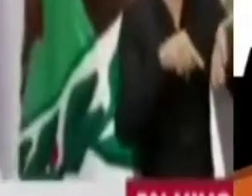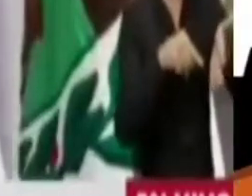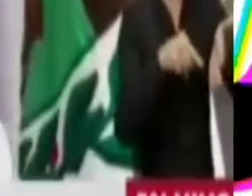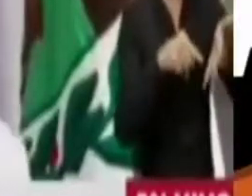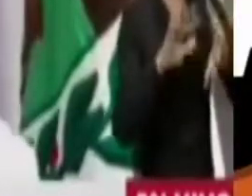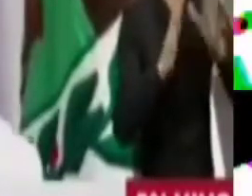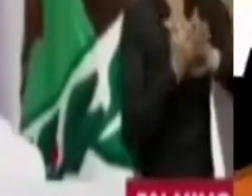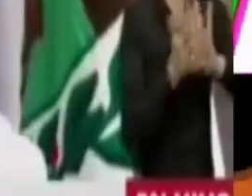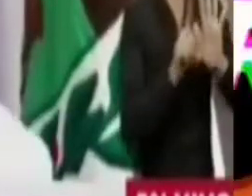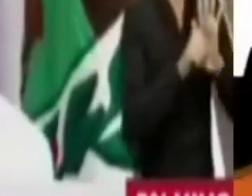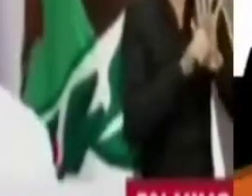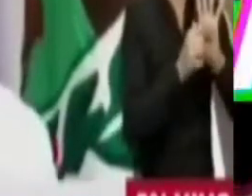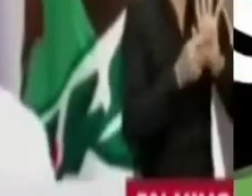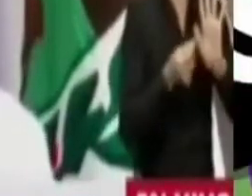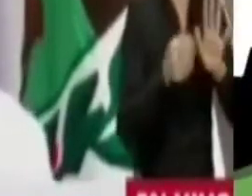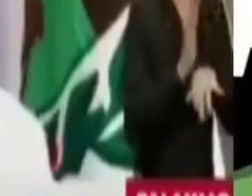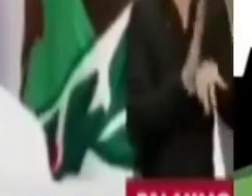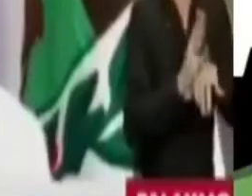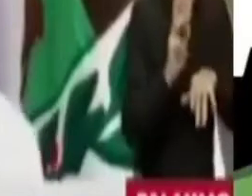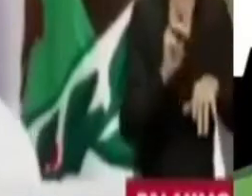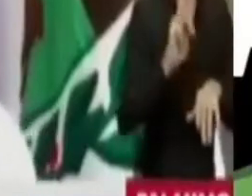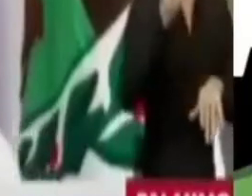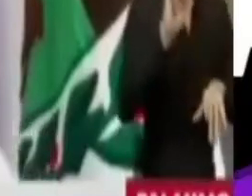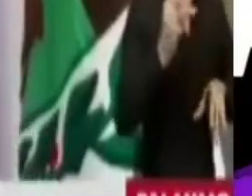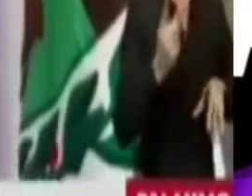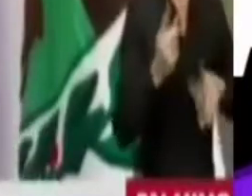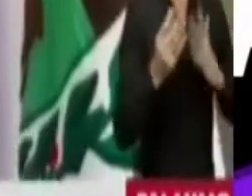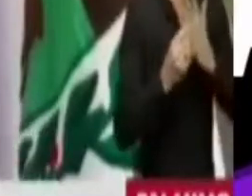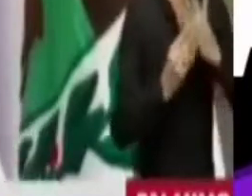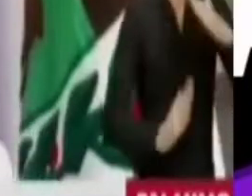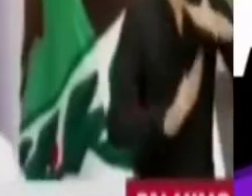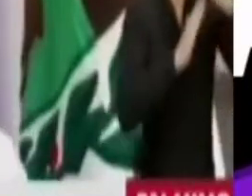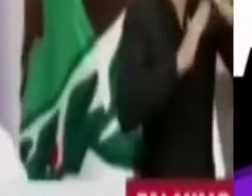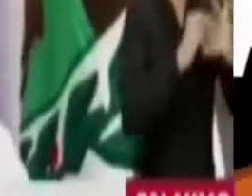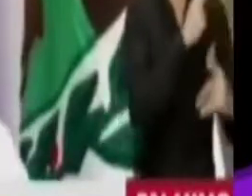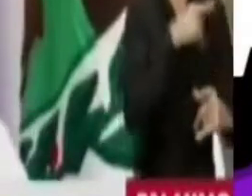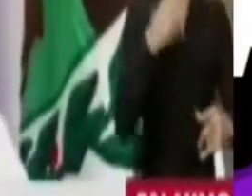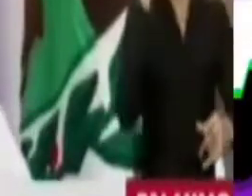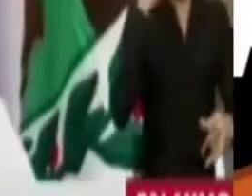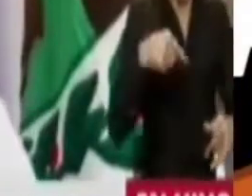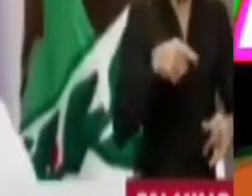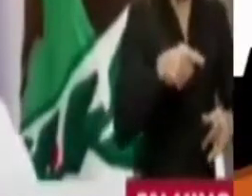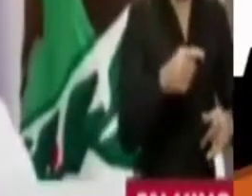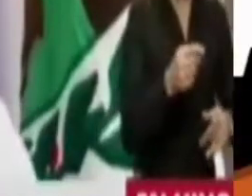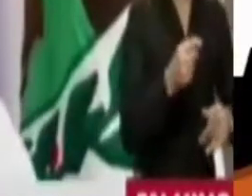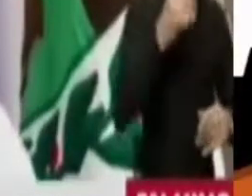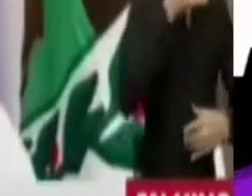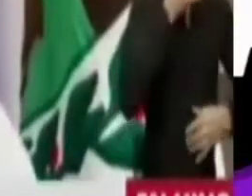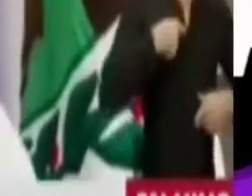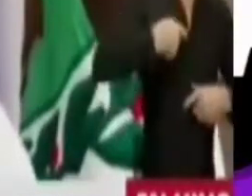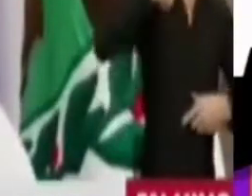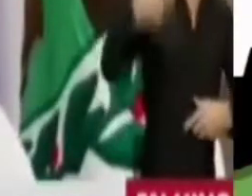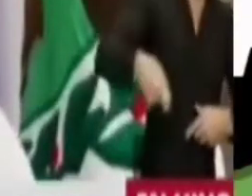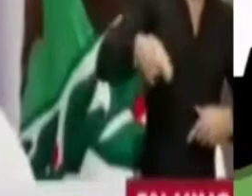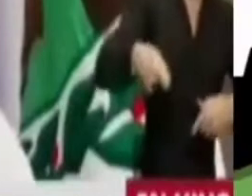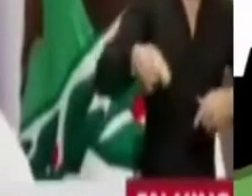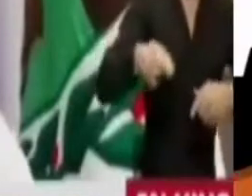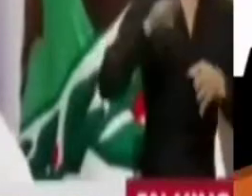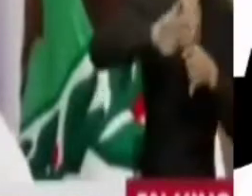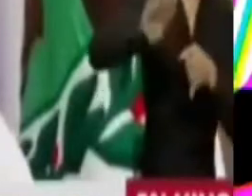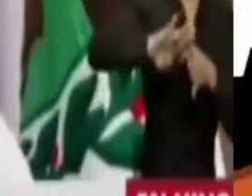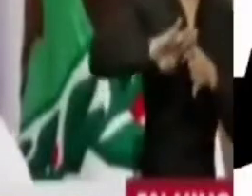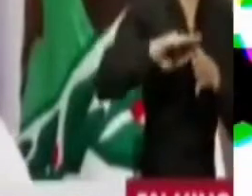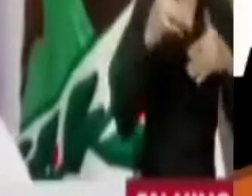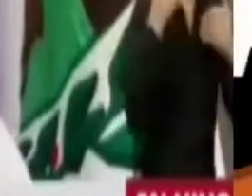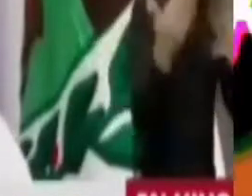de Claudio Poggi, senador nacional Claudio Poggi. Bueno, hubo otros representantes también que estuvieron en